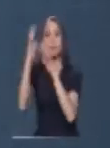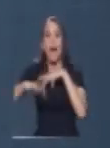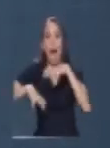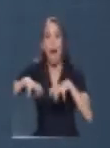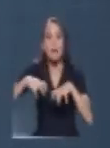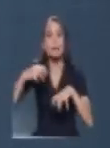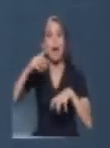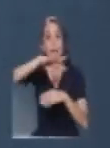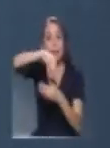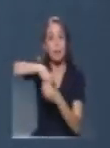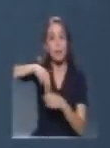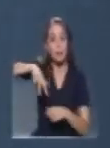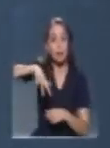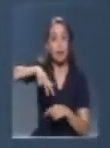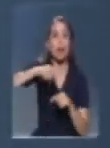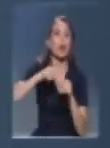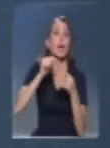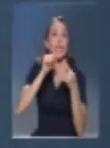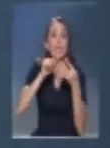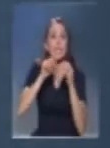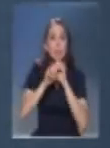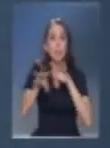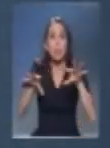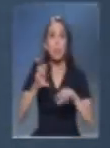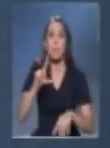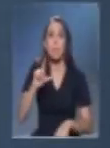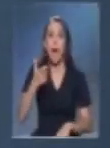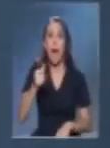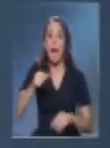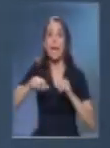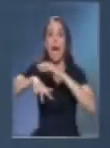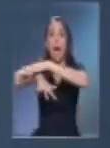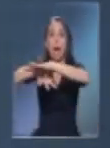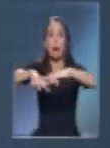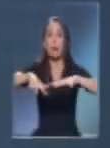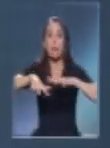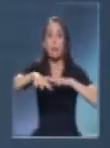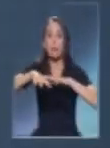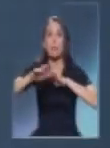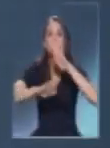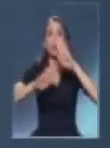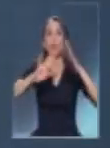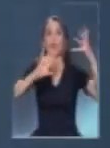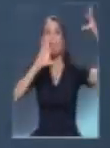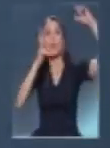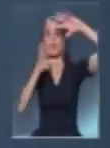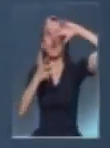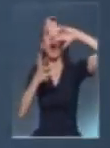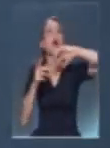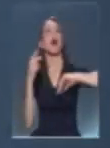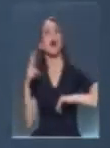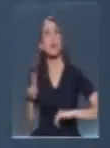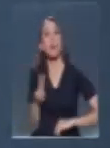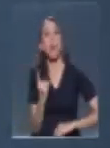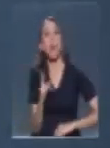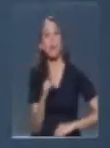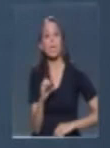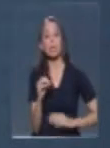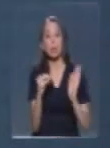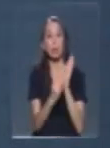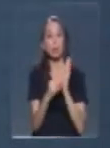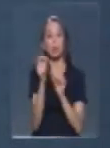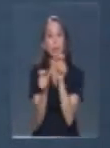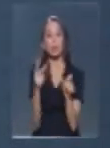embargo, varios frutos que son considerados plagas han invadido el terreno declarado reserva de la biosfera por parte de la UNESCO. Y es por esto que hay un